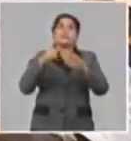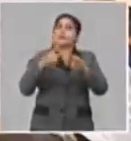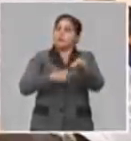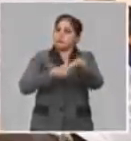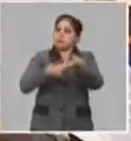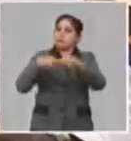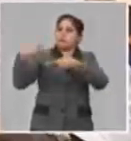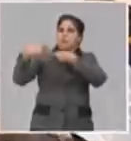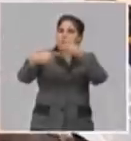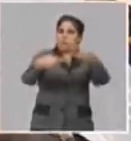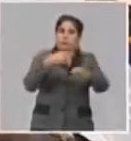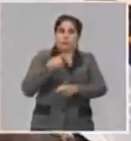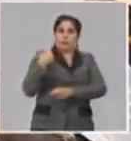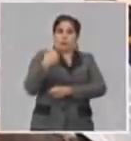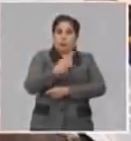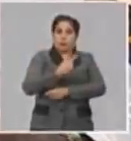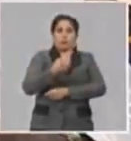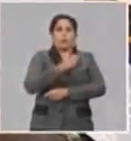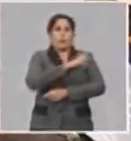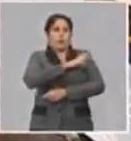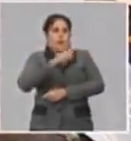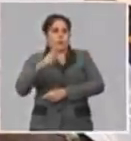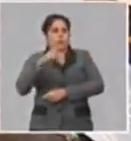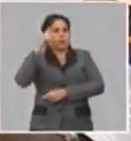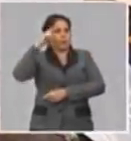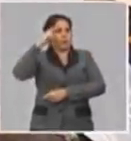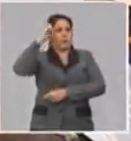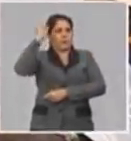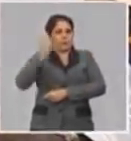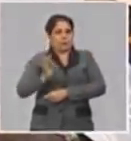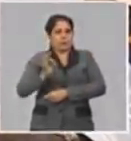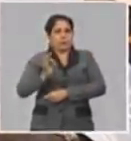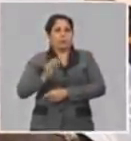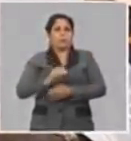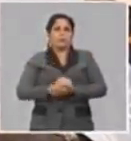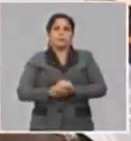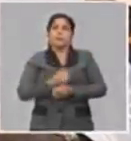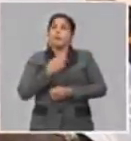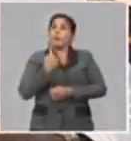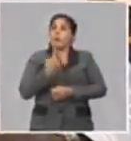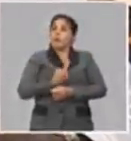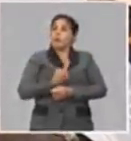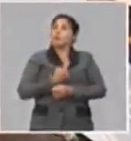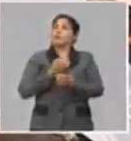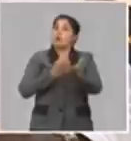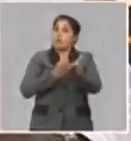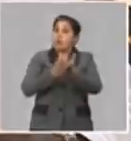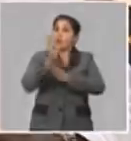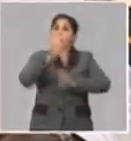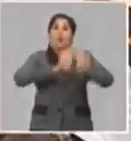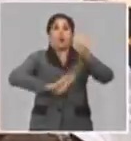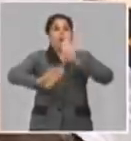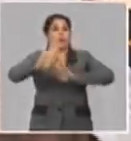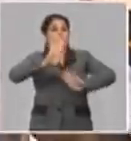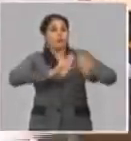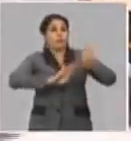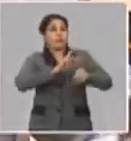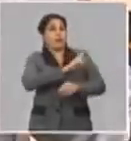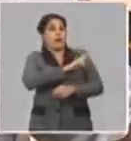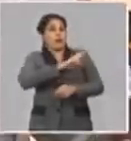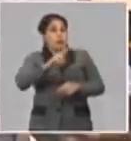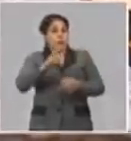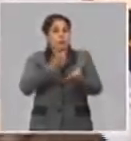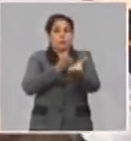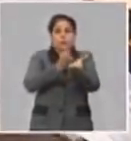que nos sucedieron la alcanzaron. Y por tanto, nosotros vamos a defender y vamos a dar continuidad a